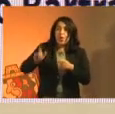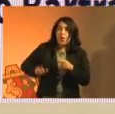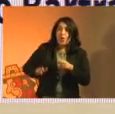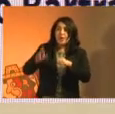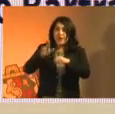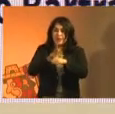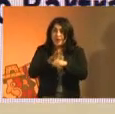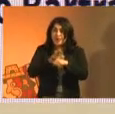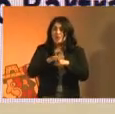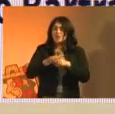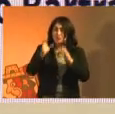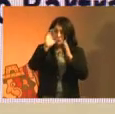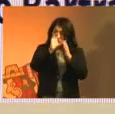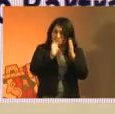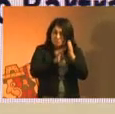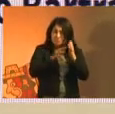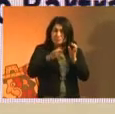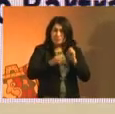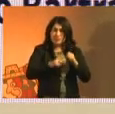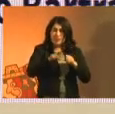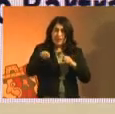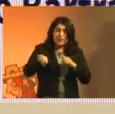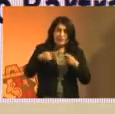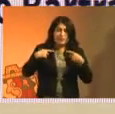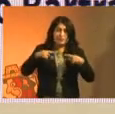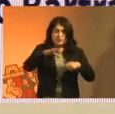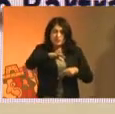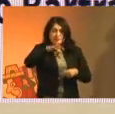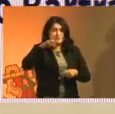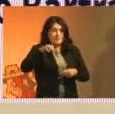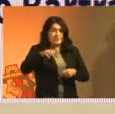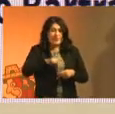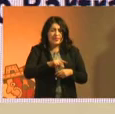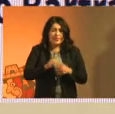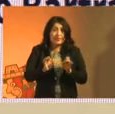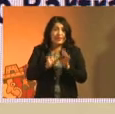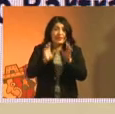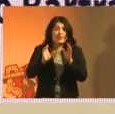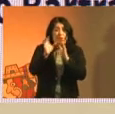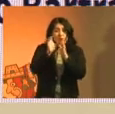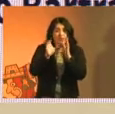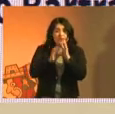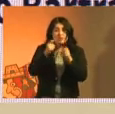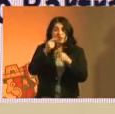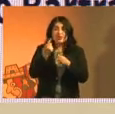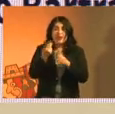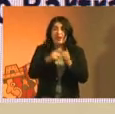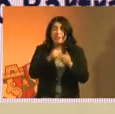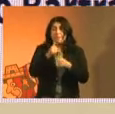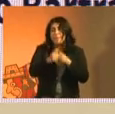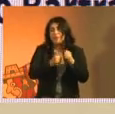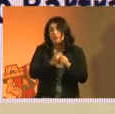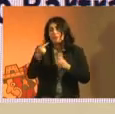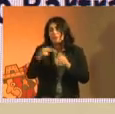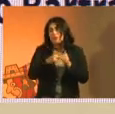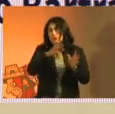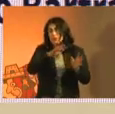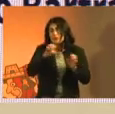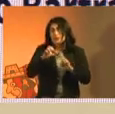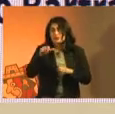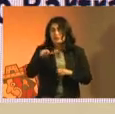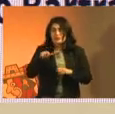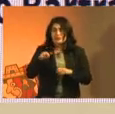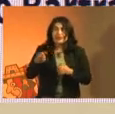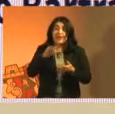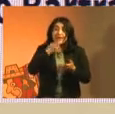constitucional gobernador elegido en yucatán y de pronto se hace la constitución del 17 que establece que no puede ser gobernador de un estado si no has nacido